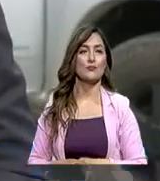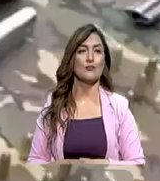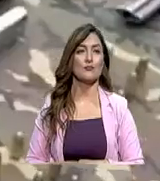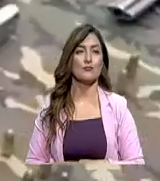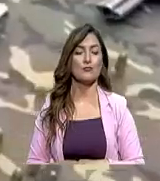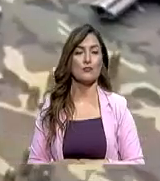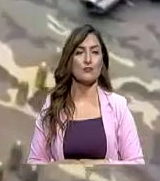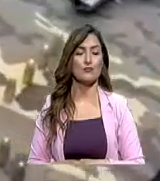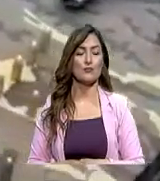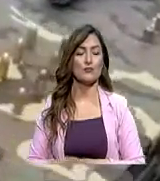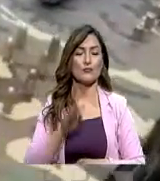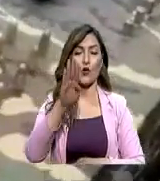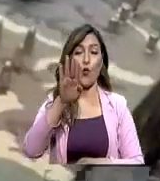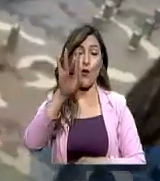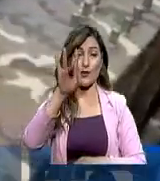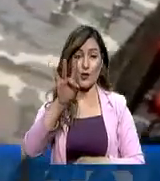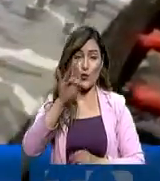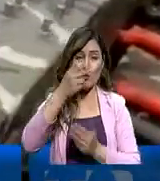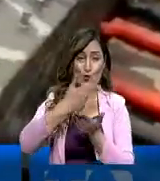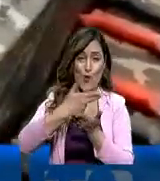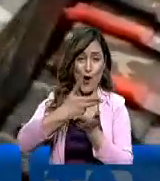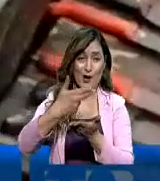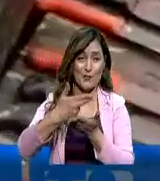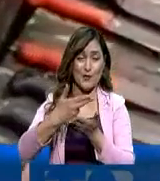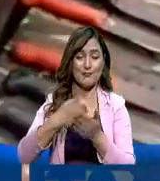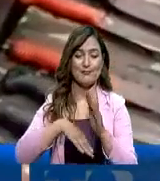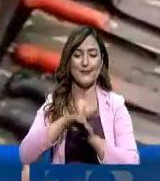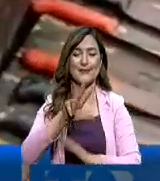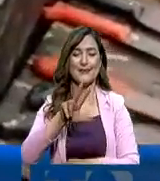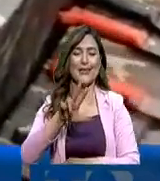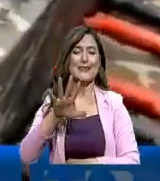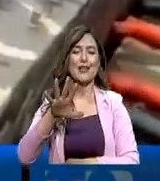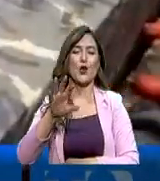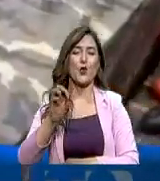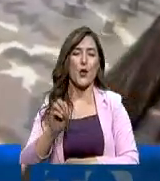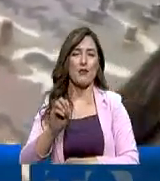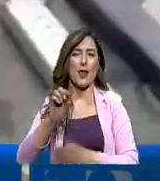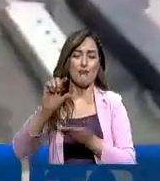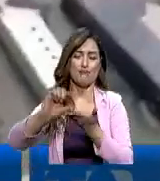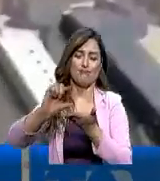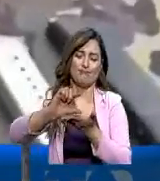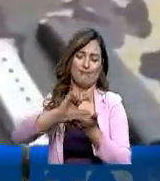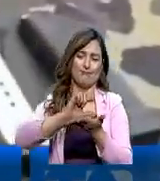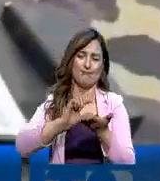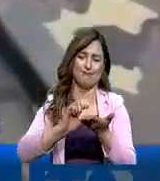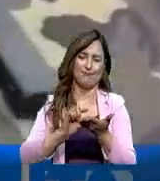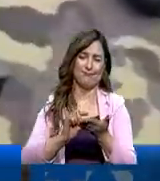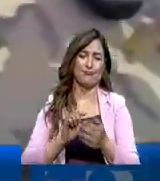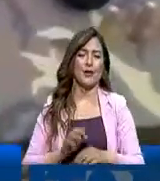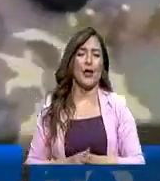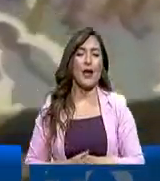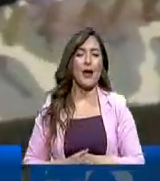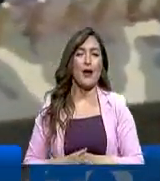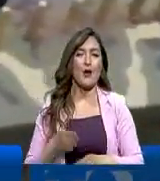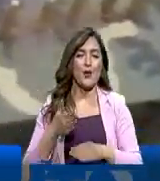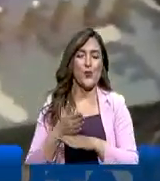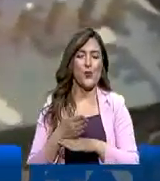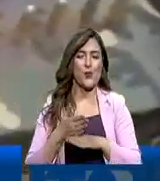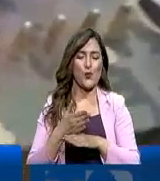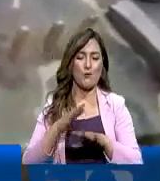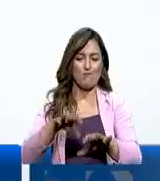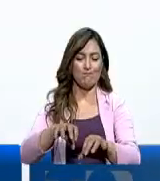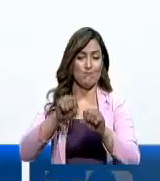respecto. 48 armas de fuego, más de 350 municiones y armas cortopunzantes han